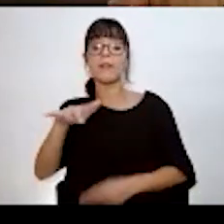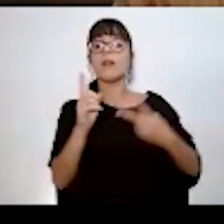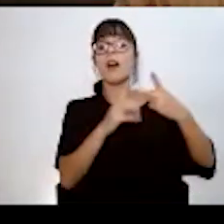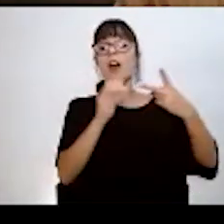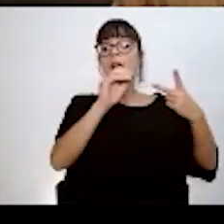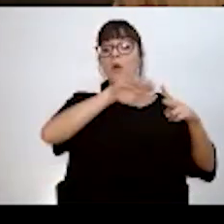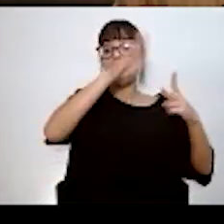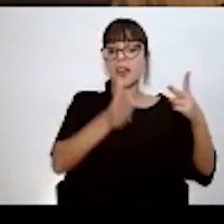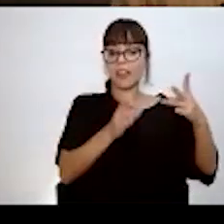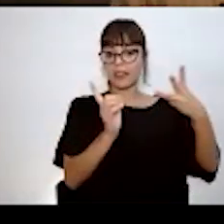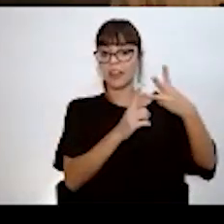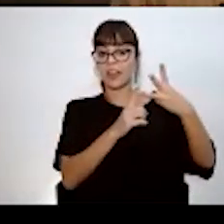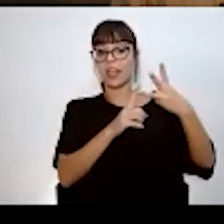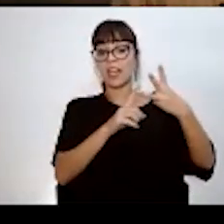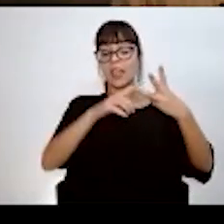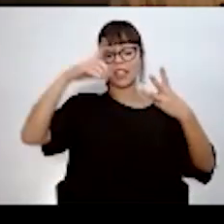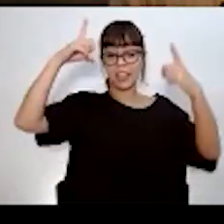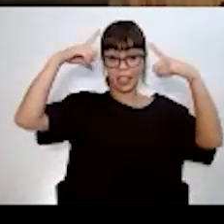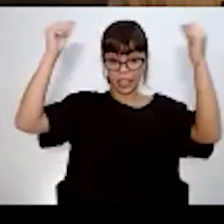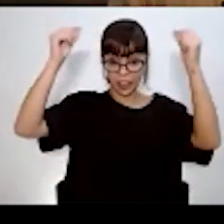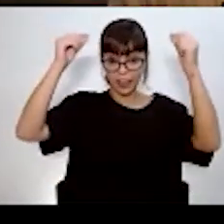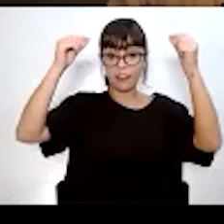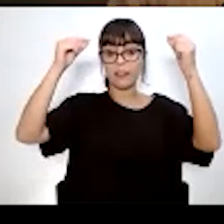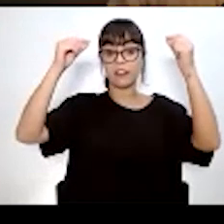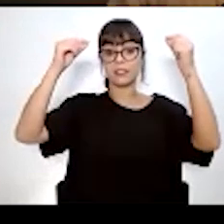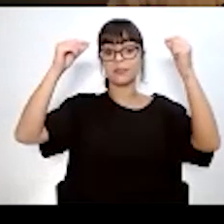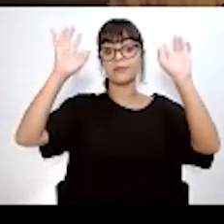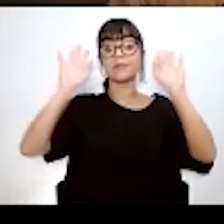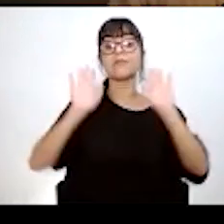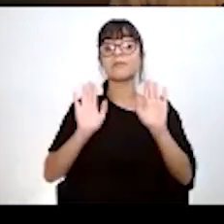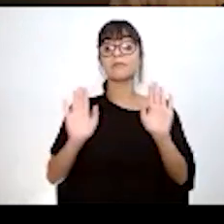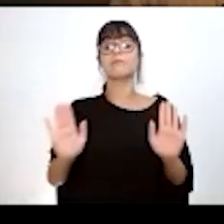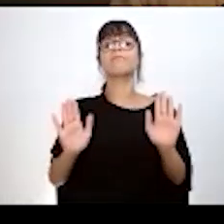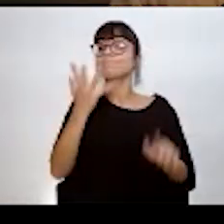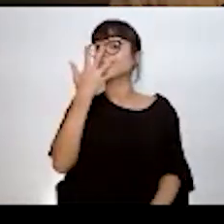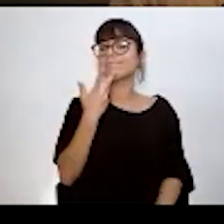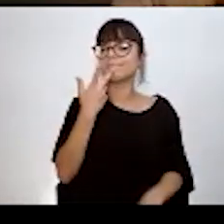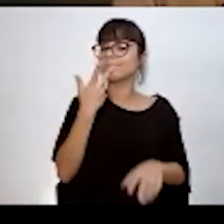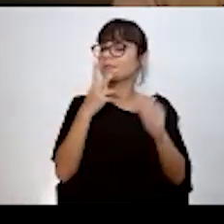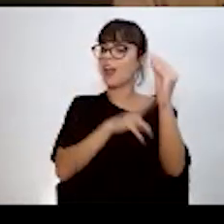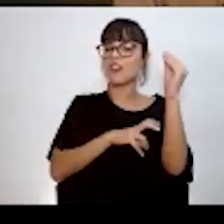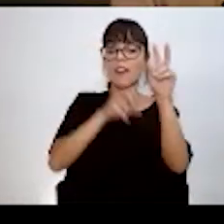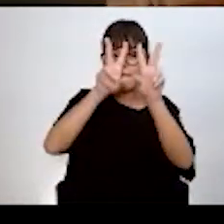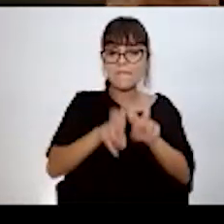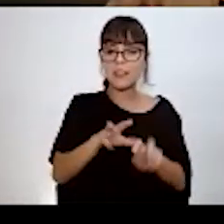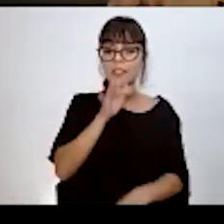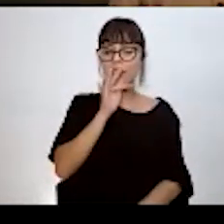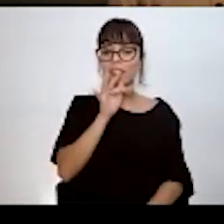asociados precisamente a esos contextos funerarios en cuevas, pero nos falta conocerlos arqueológicamente. ¿Vivían igual